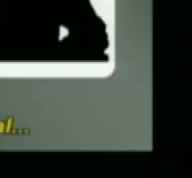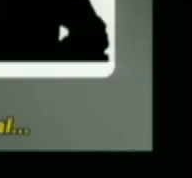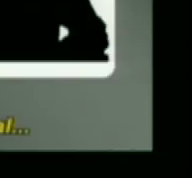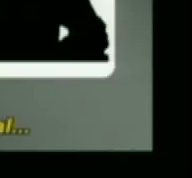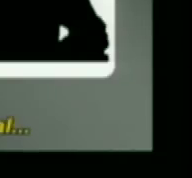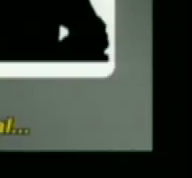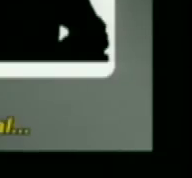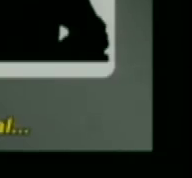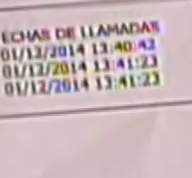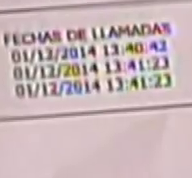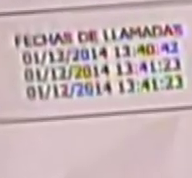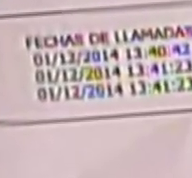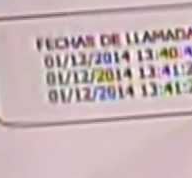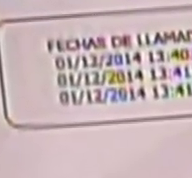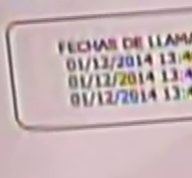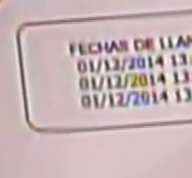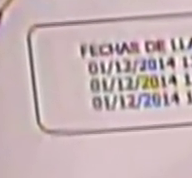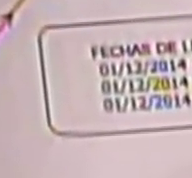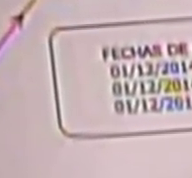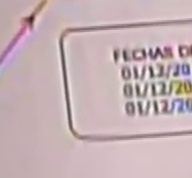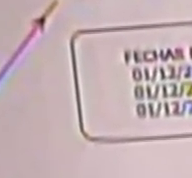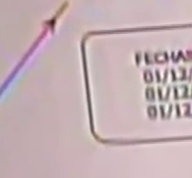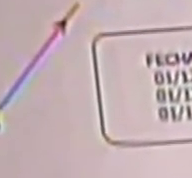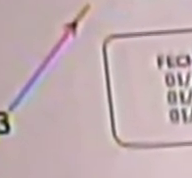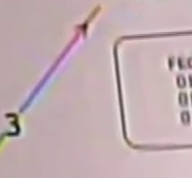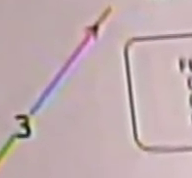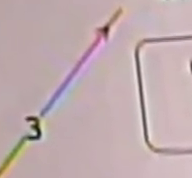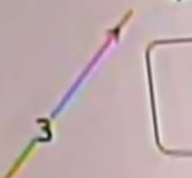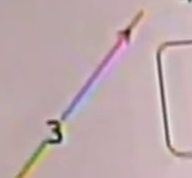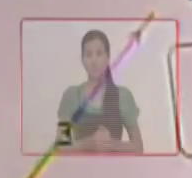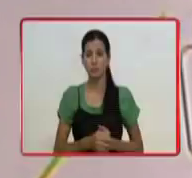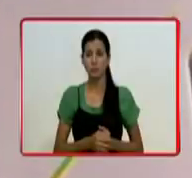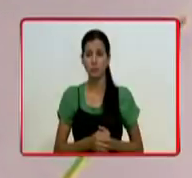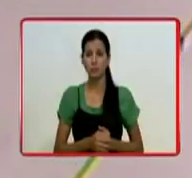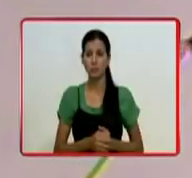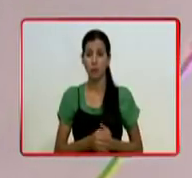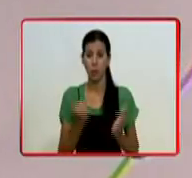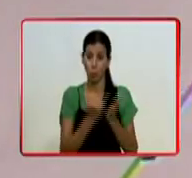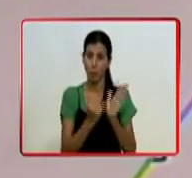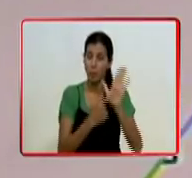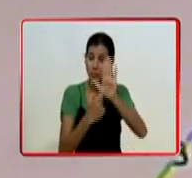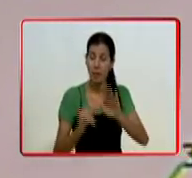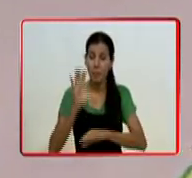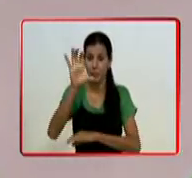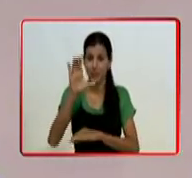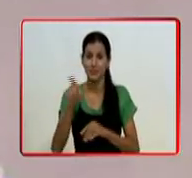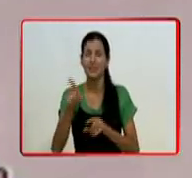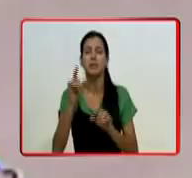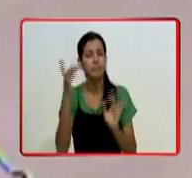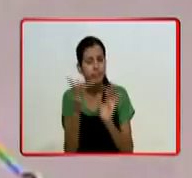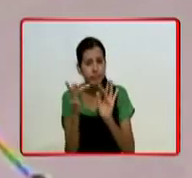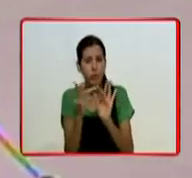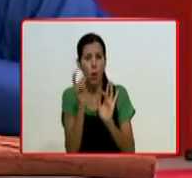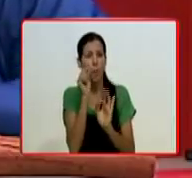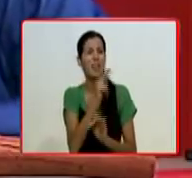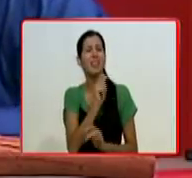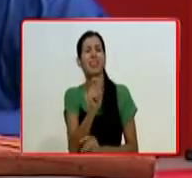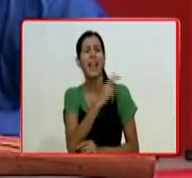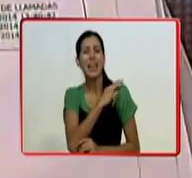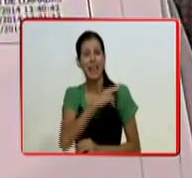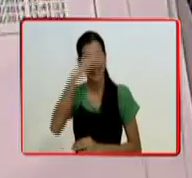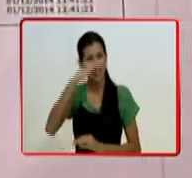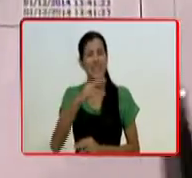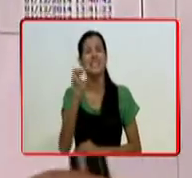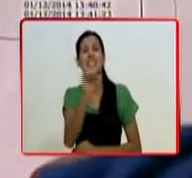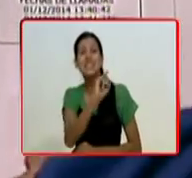antes de carnaval máximo, después de carnaval. En las pruebas presentadas al país, también se dieron a conocer las conexiones del teniente Salazar. El